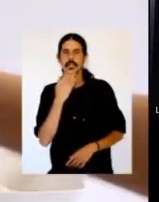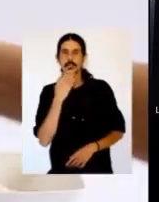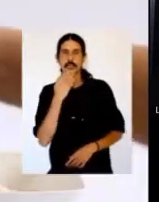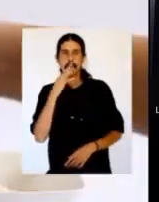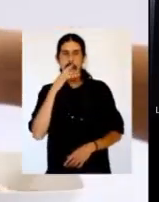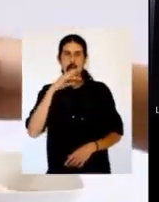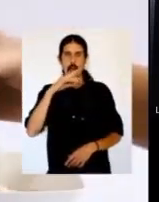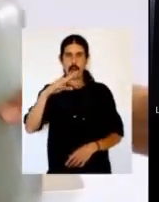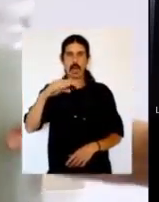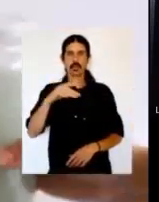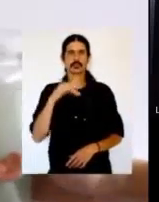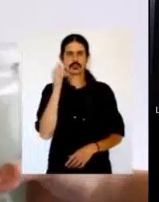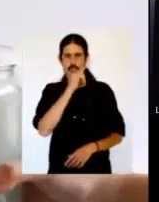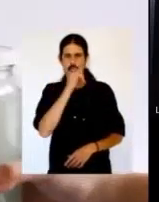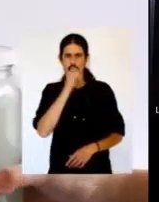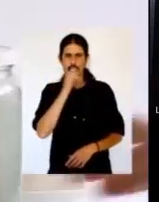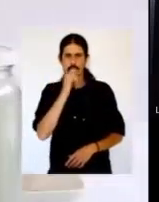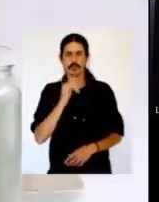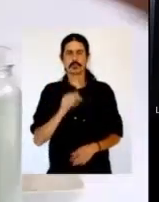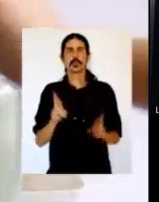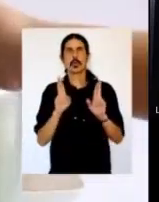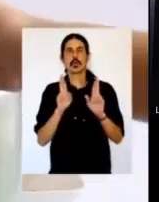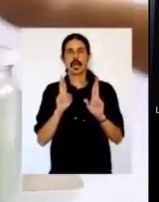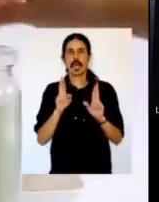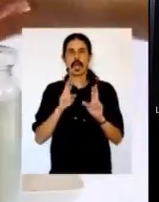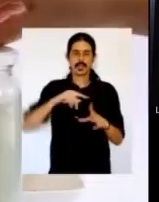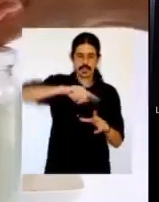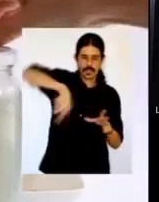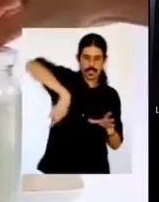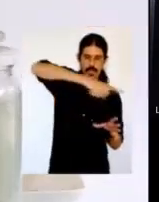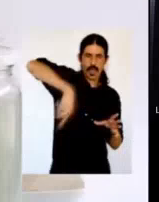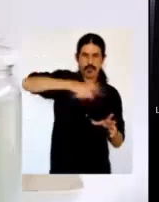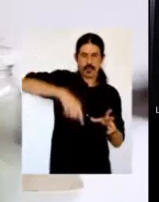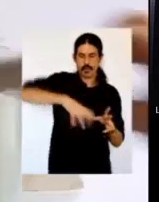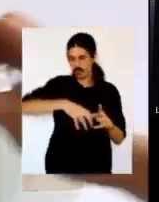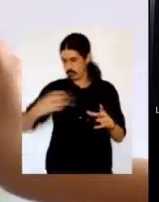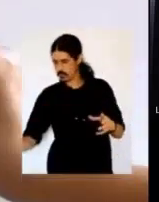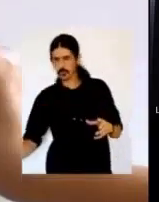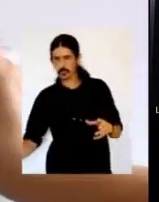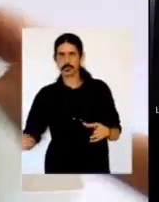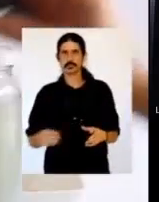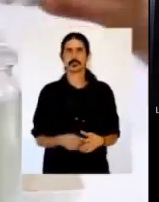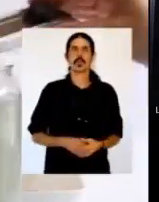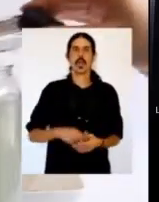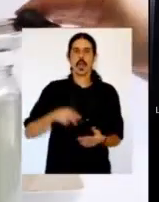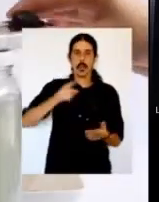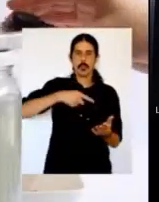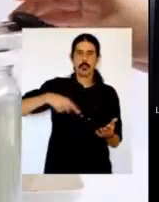sucia, recomendamos la que expulsa la lavadora, un plumón, un cartonero,